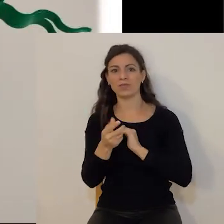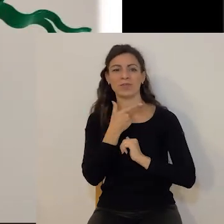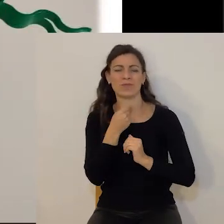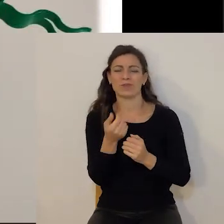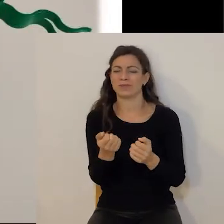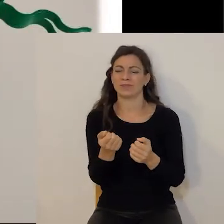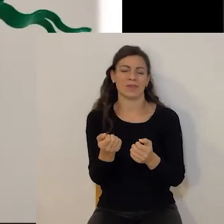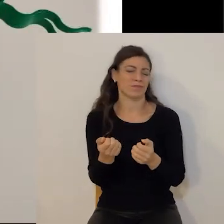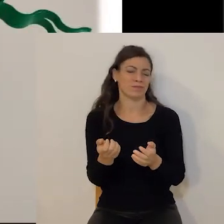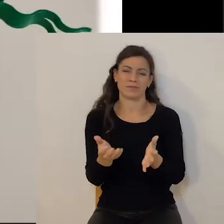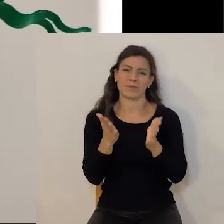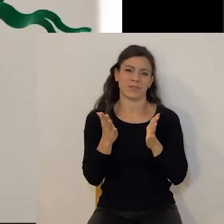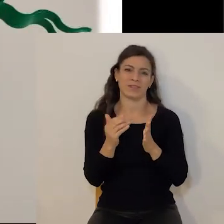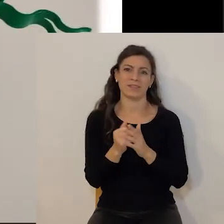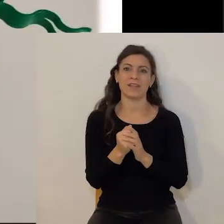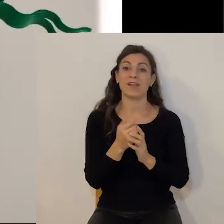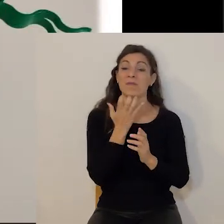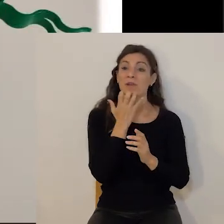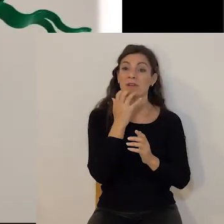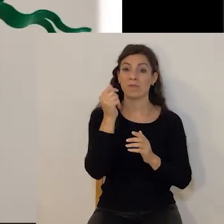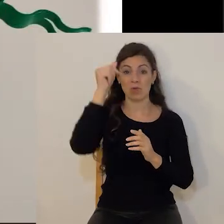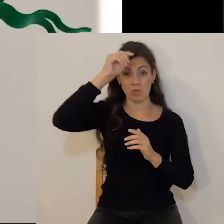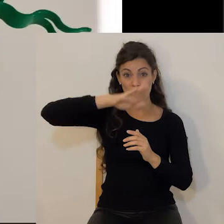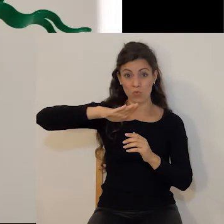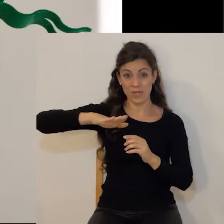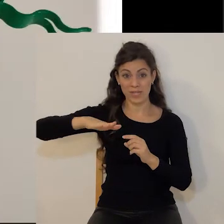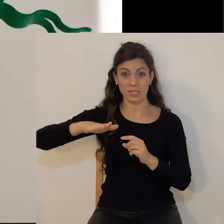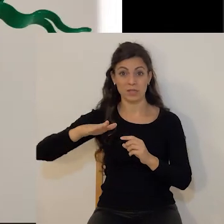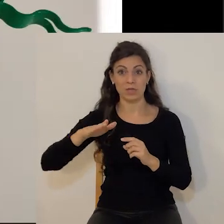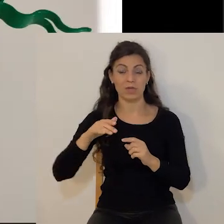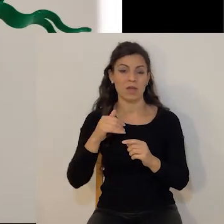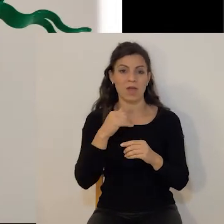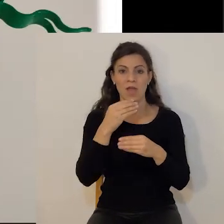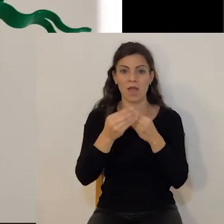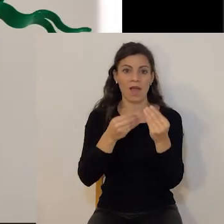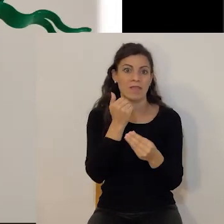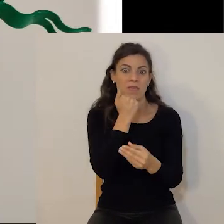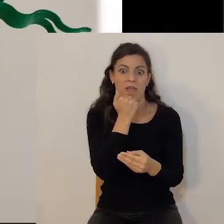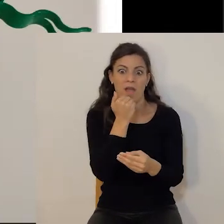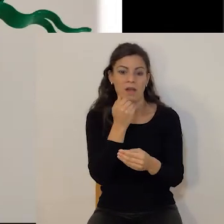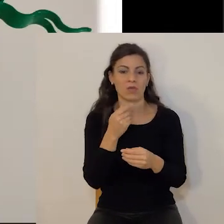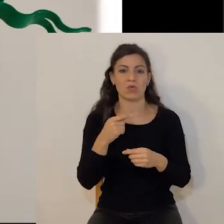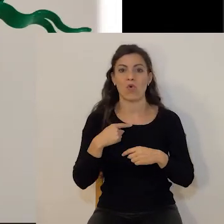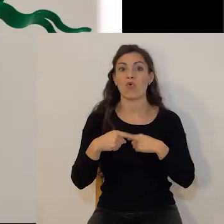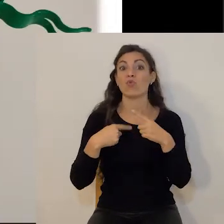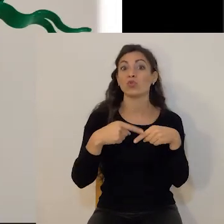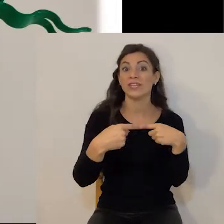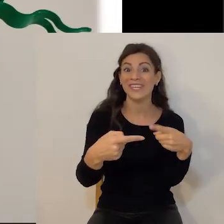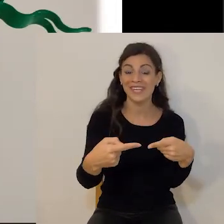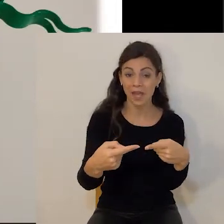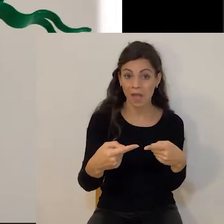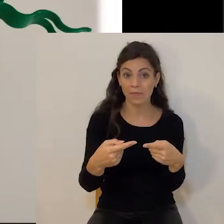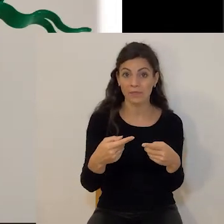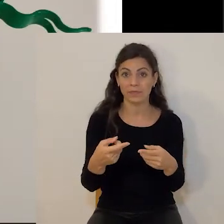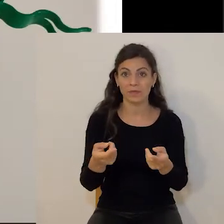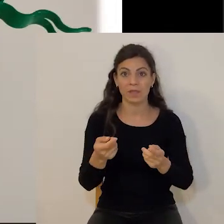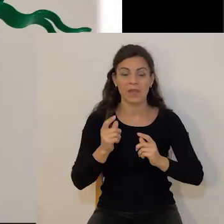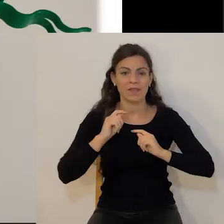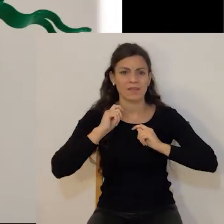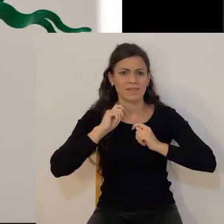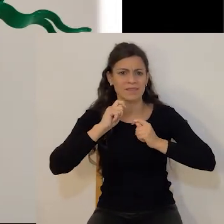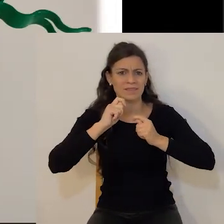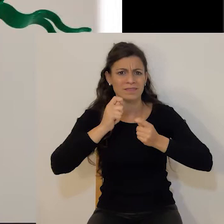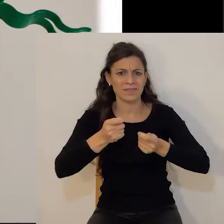por ejemplo, en el que cuando un niño hace algo, una rutina que consigue algo, darle una pieza